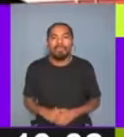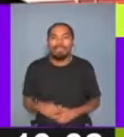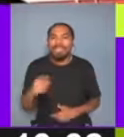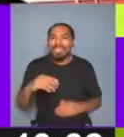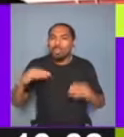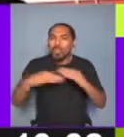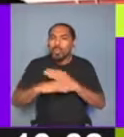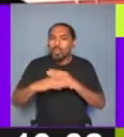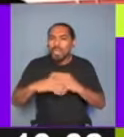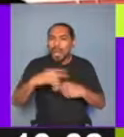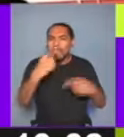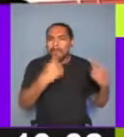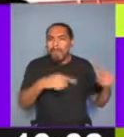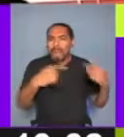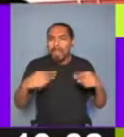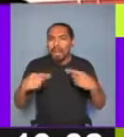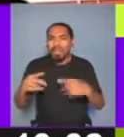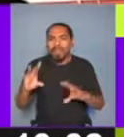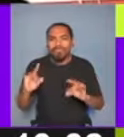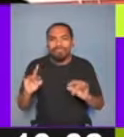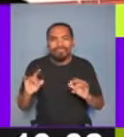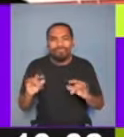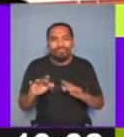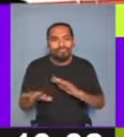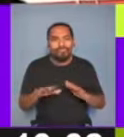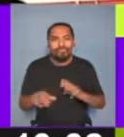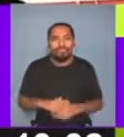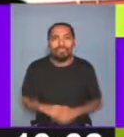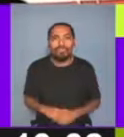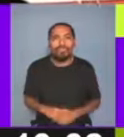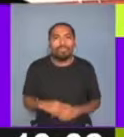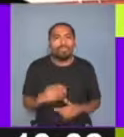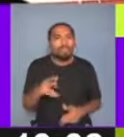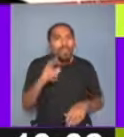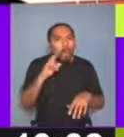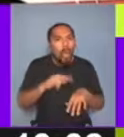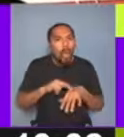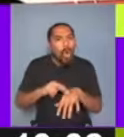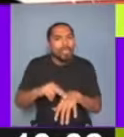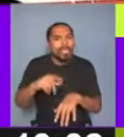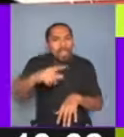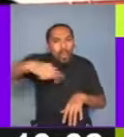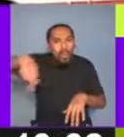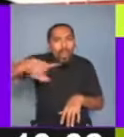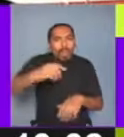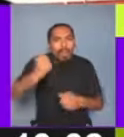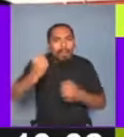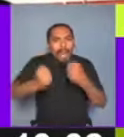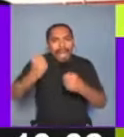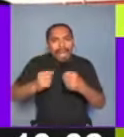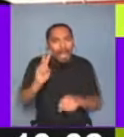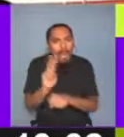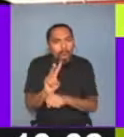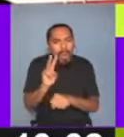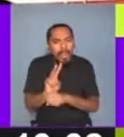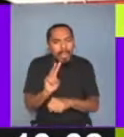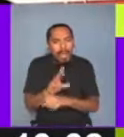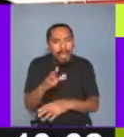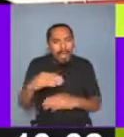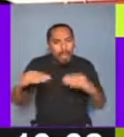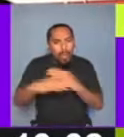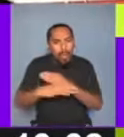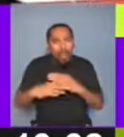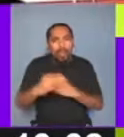aledaña lo que fue ayer entonces el consejo es con precaución hay mucho árido muchos sedimentos sobre sobre la cinta